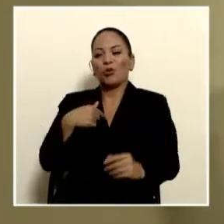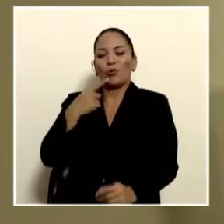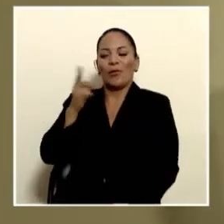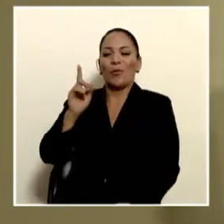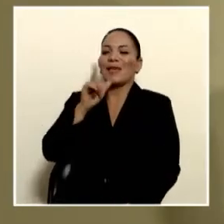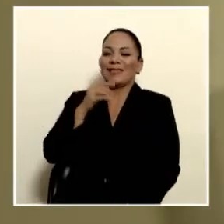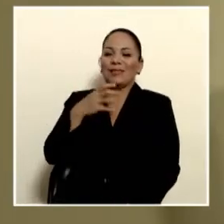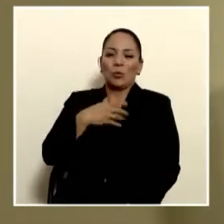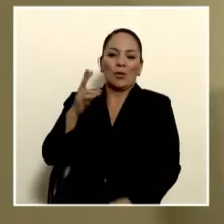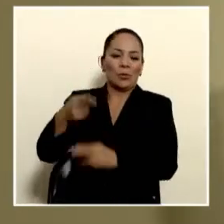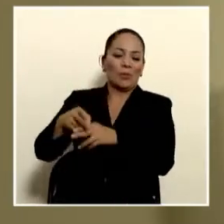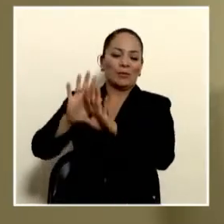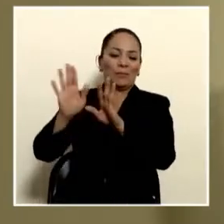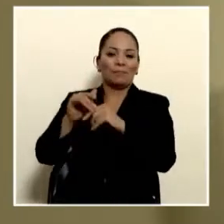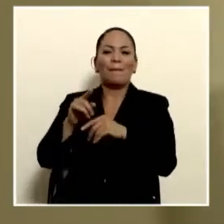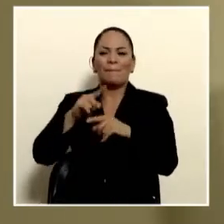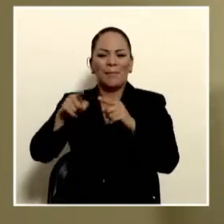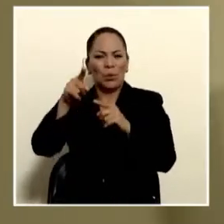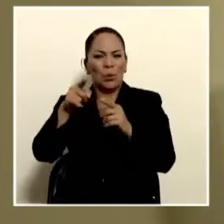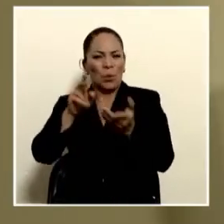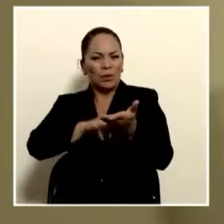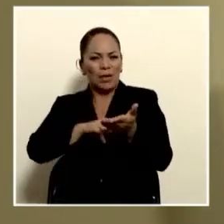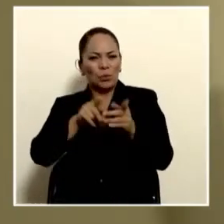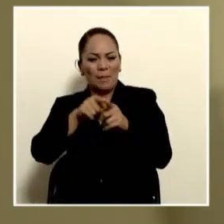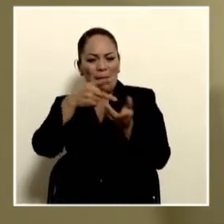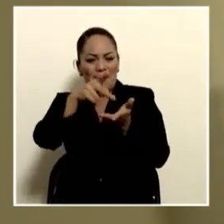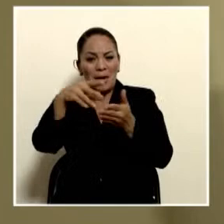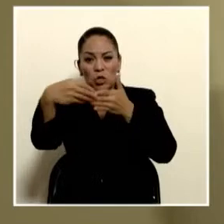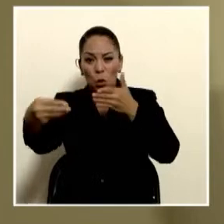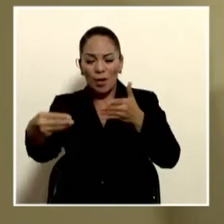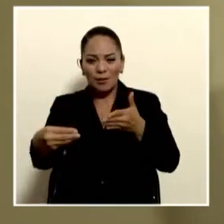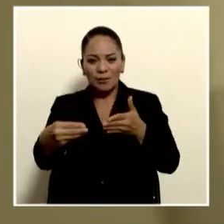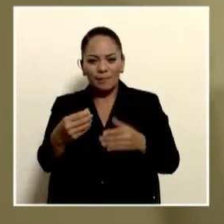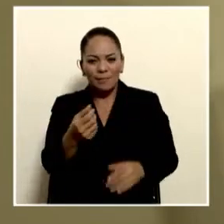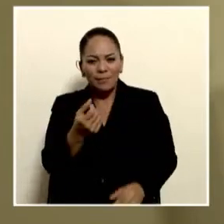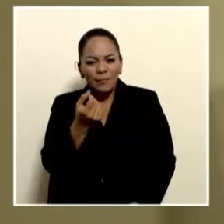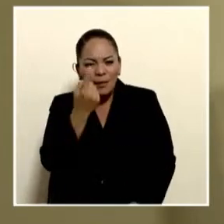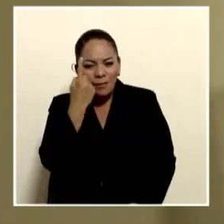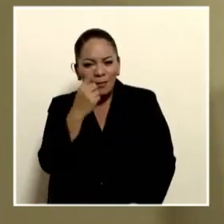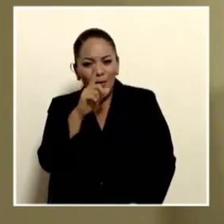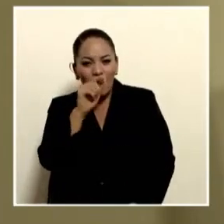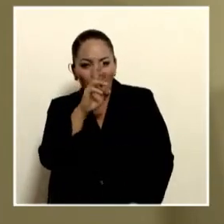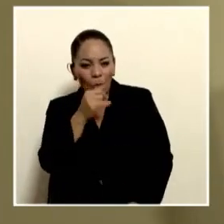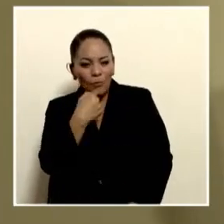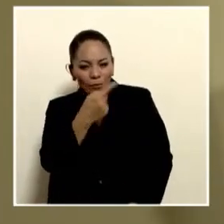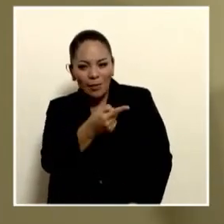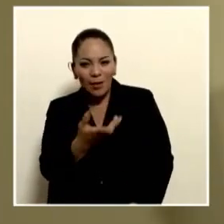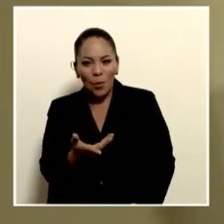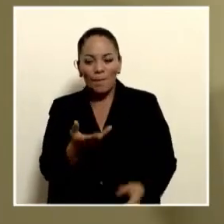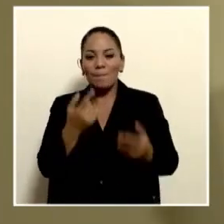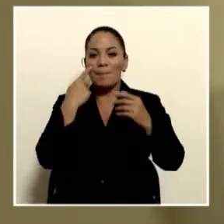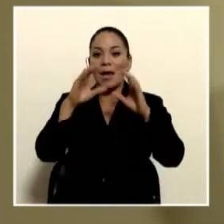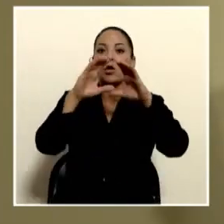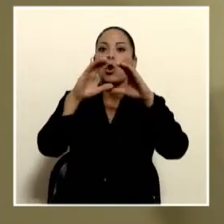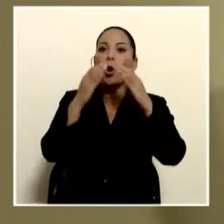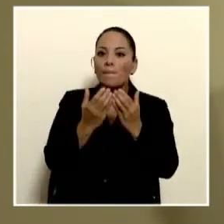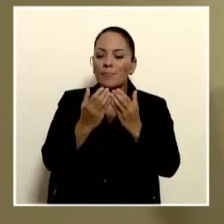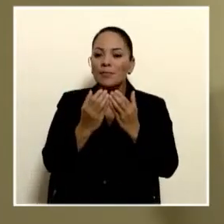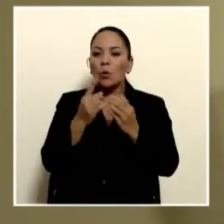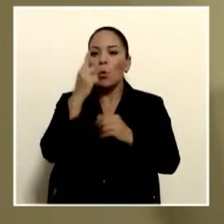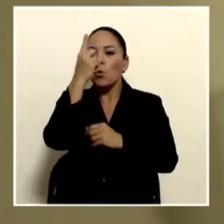están dólares. ¿Usted ve lo que quiero decir, doña Laura? La comisión tiene que venir en una